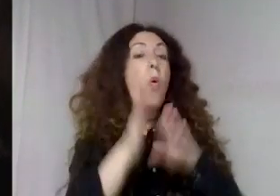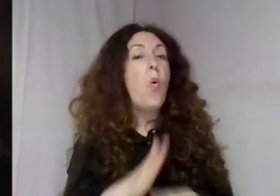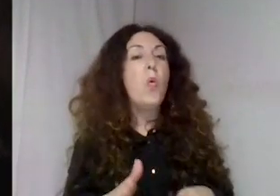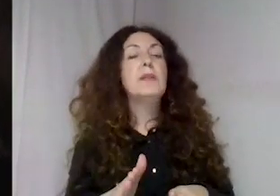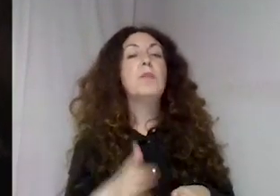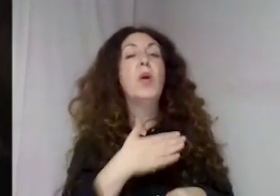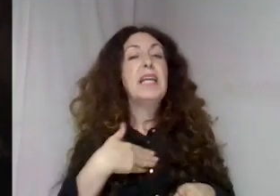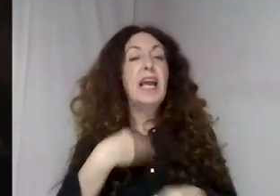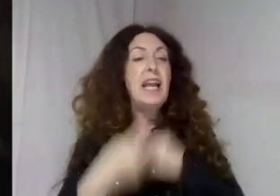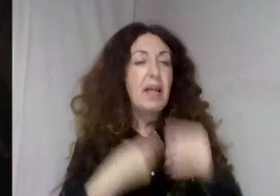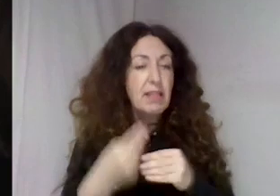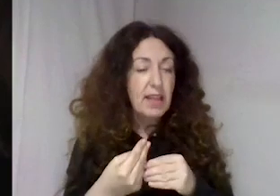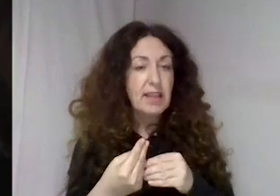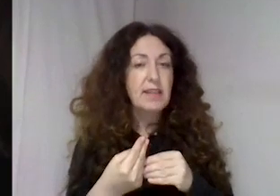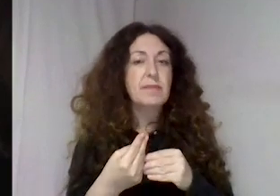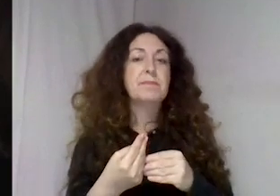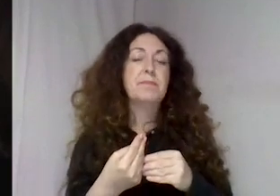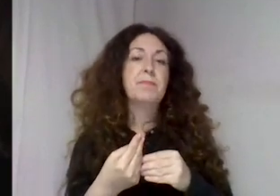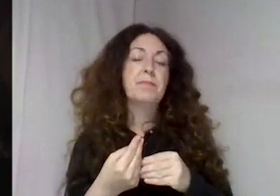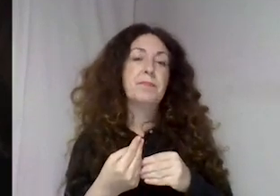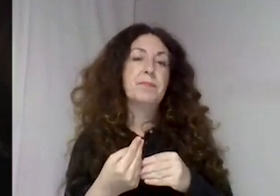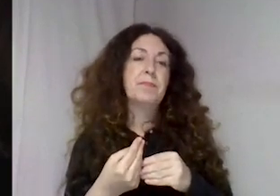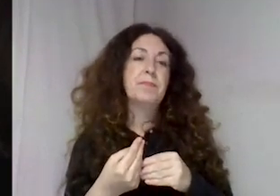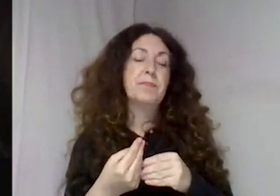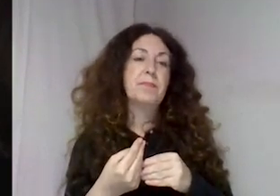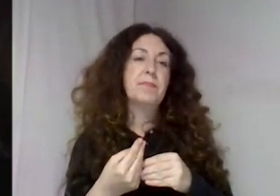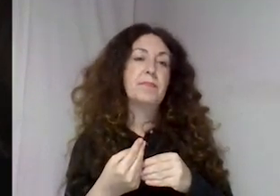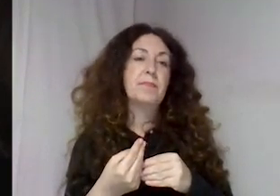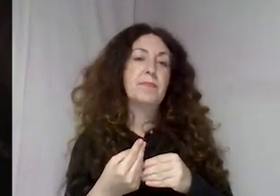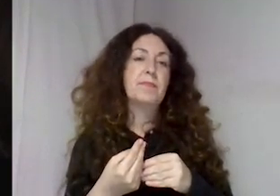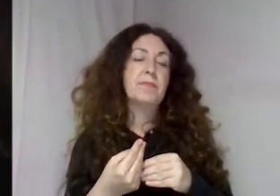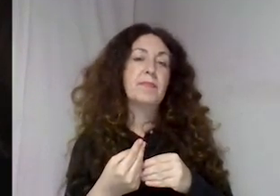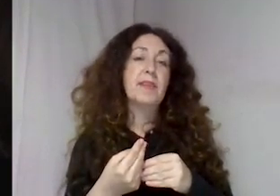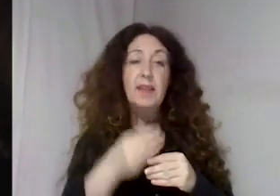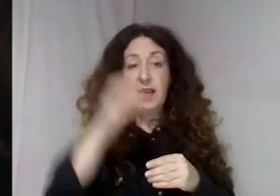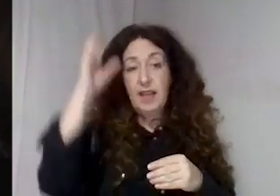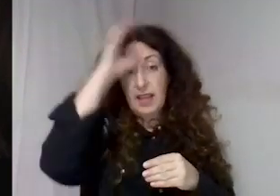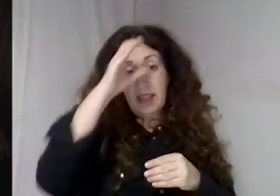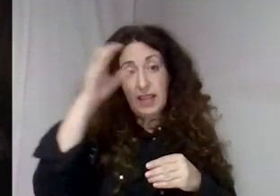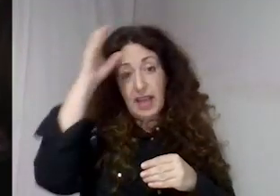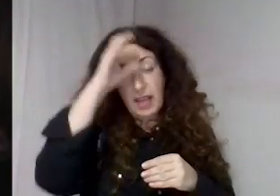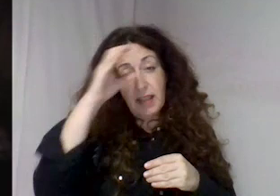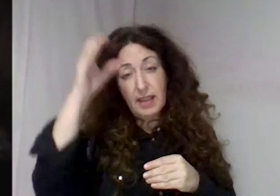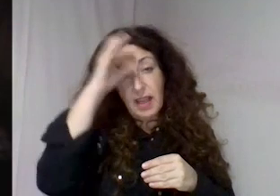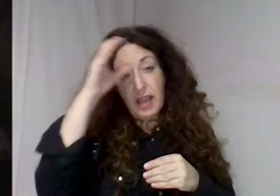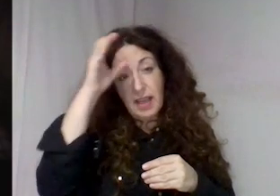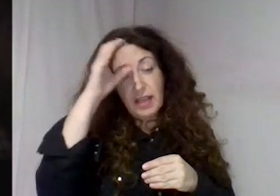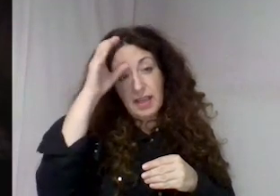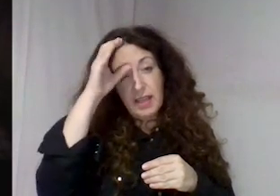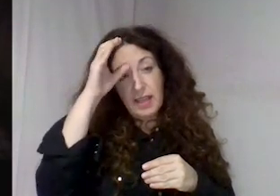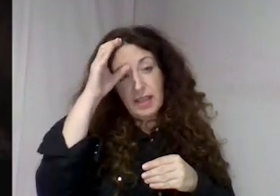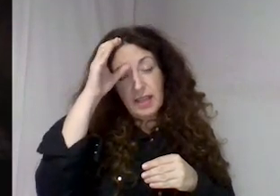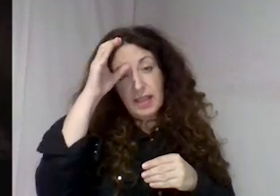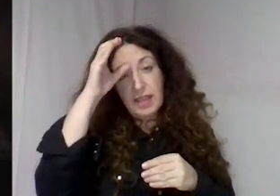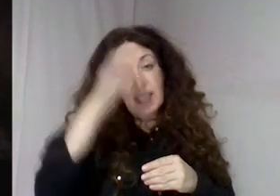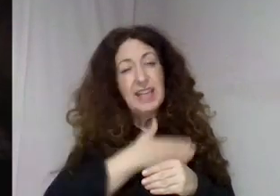estás planteando, es decir, de la recuperación de un saber que intenta, que es el último que lo intenta hacer, él